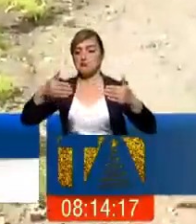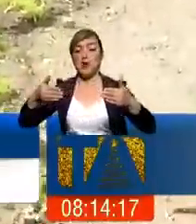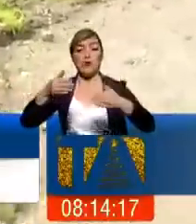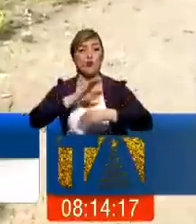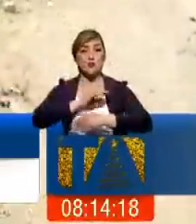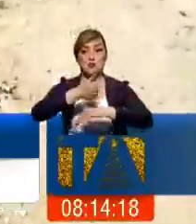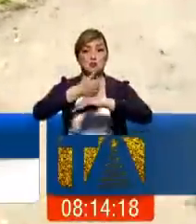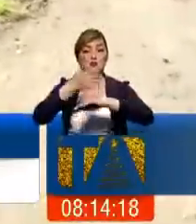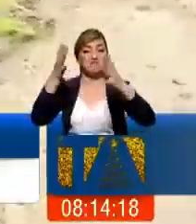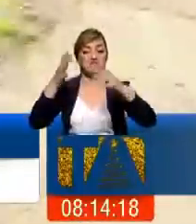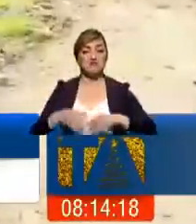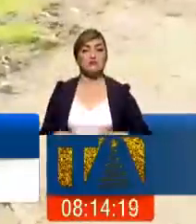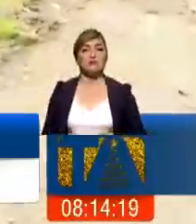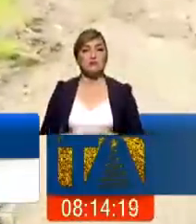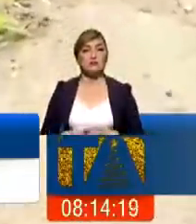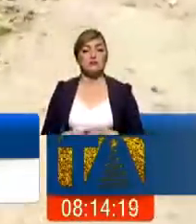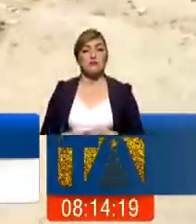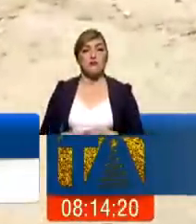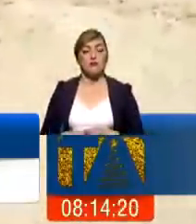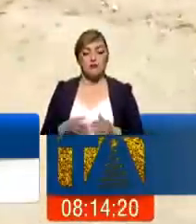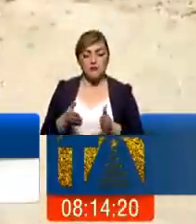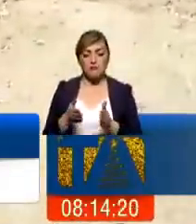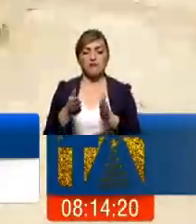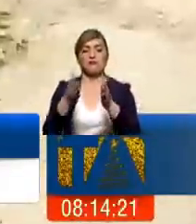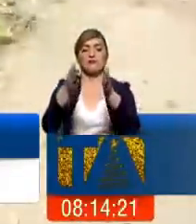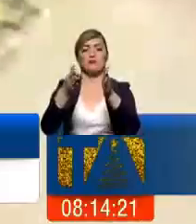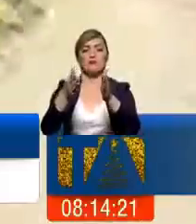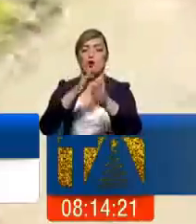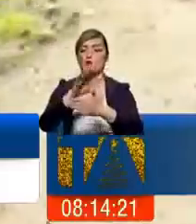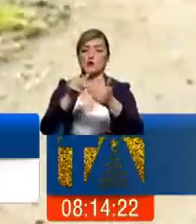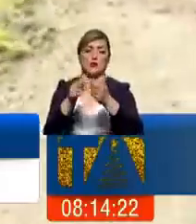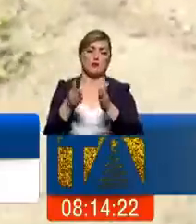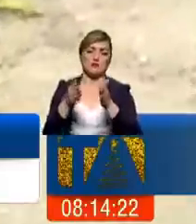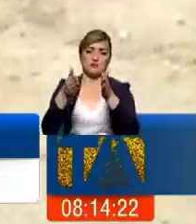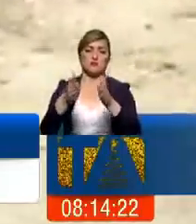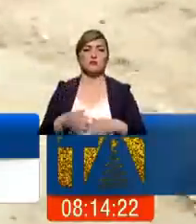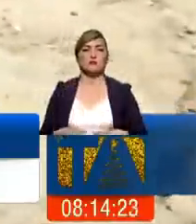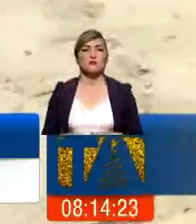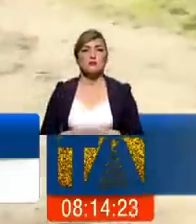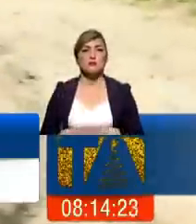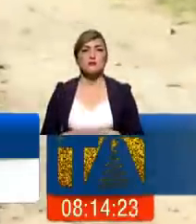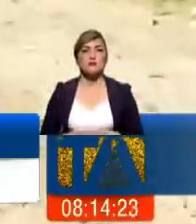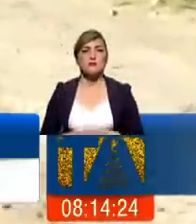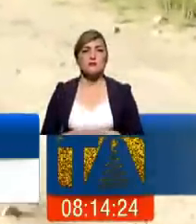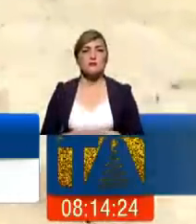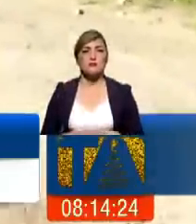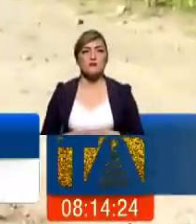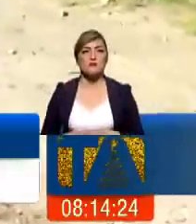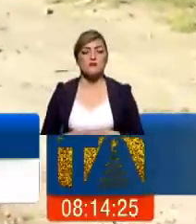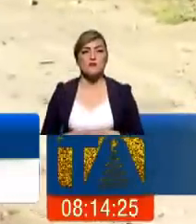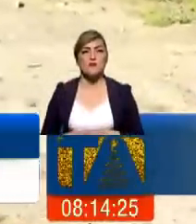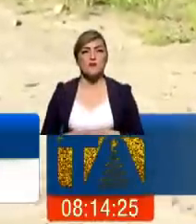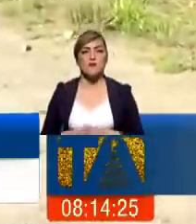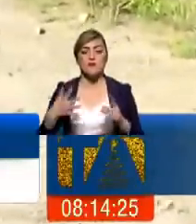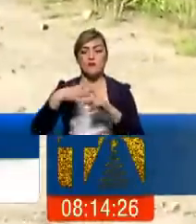municipio y debería exigir que el trazado vial sea ratificado o a su vez hemos tenido la situación de conversar